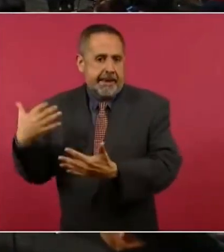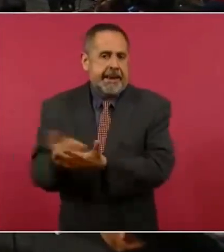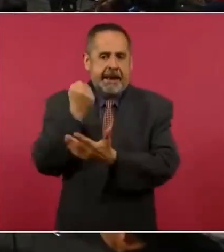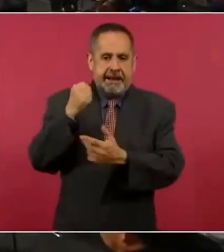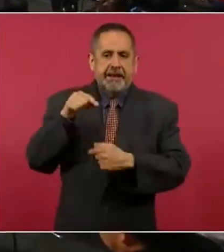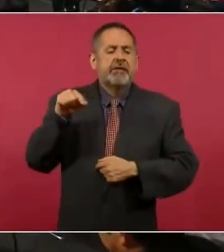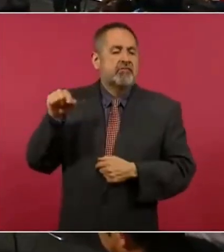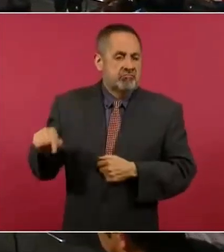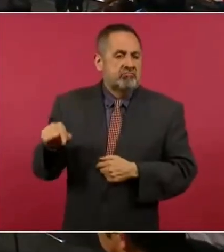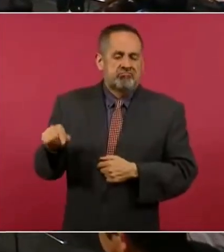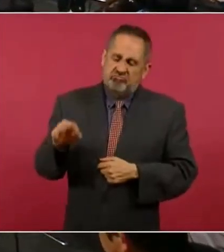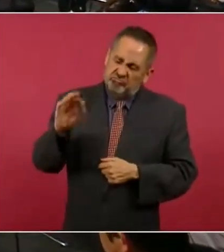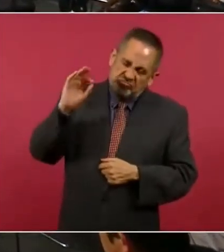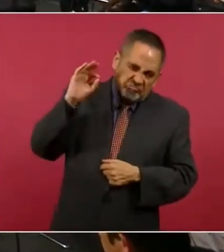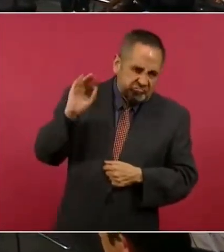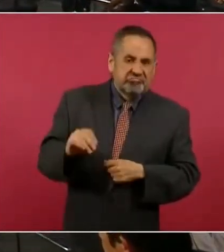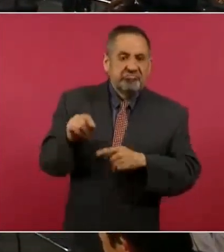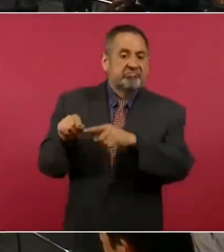y